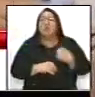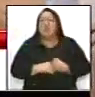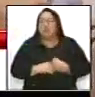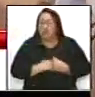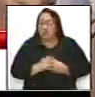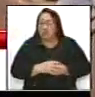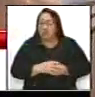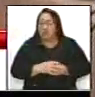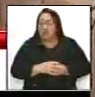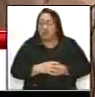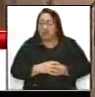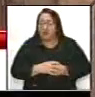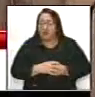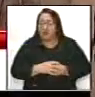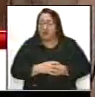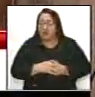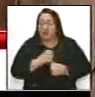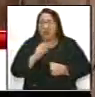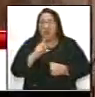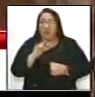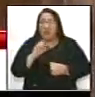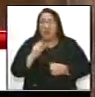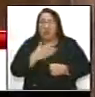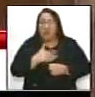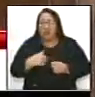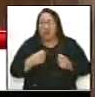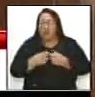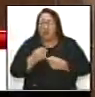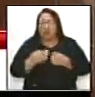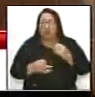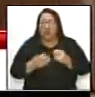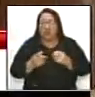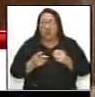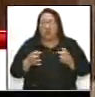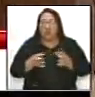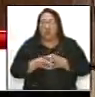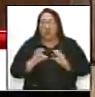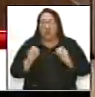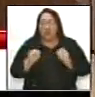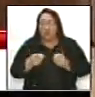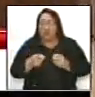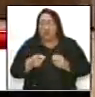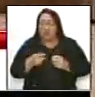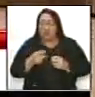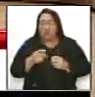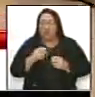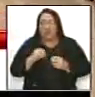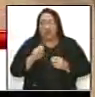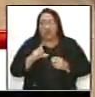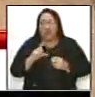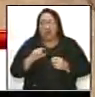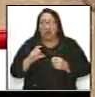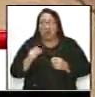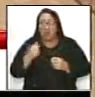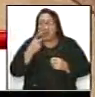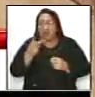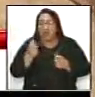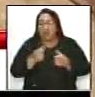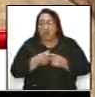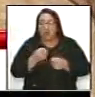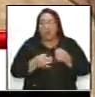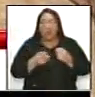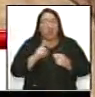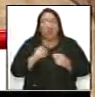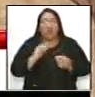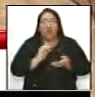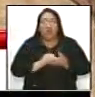Oliva es presidente de la Comisión de Justicia. Y este caso de feminicidios y el caso de esa chica, Melissa Pesquera, debe ver la Comisión de Justicia porque no